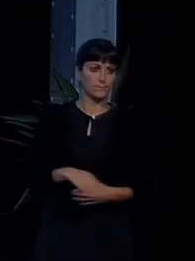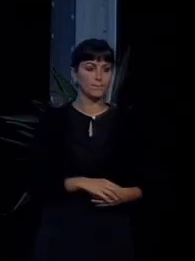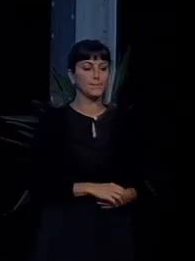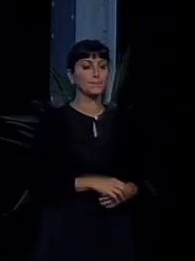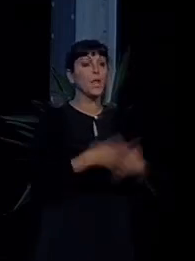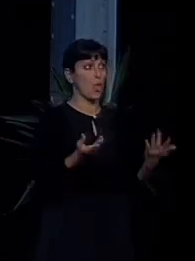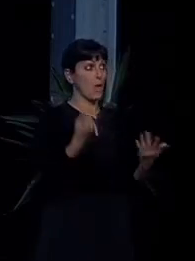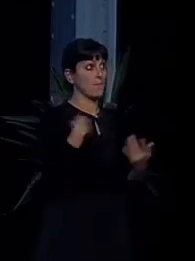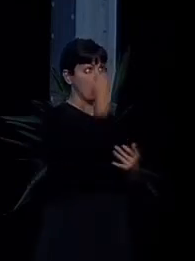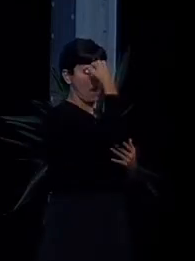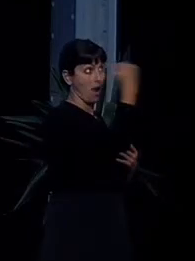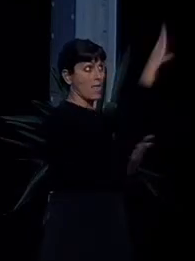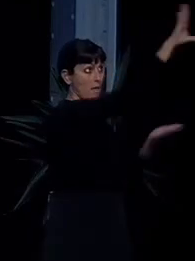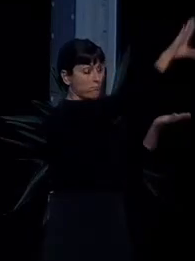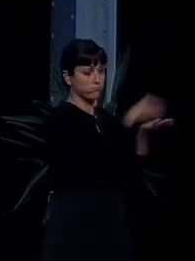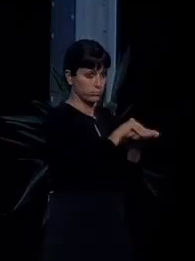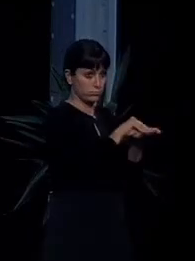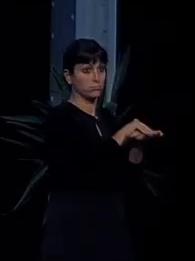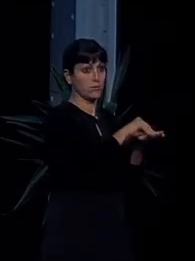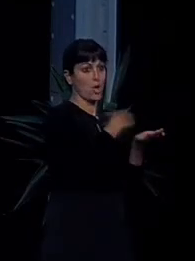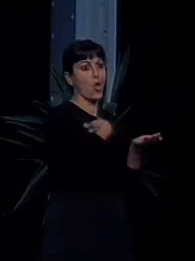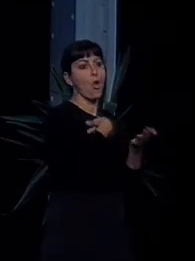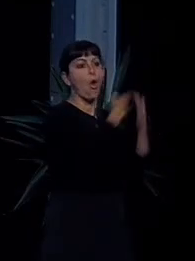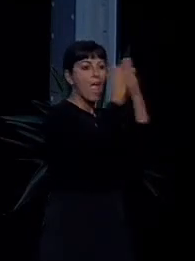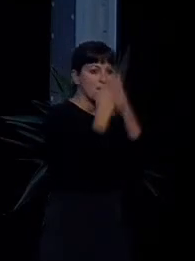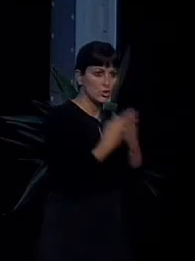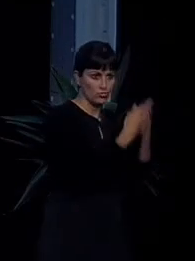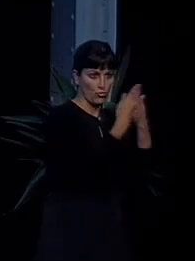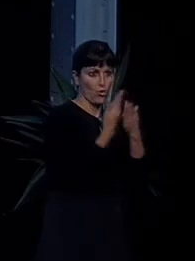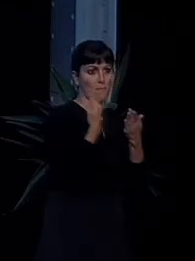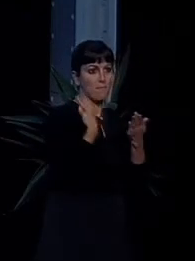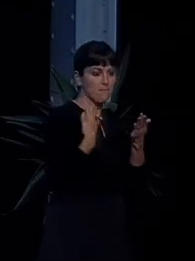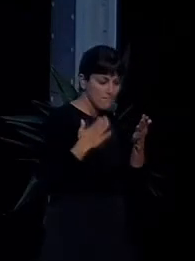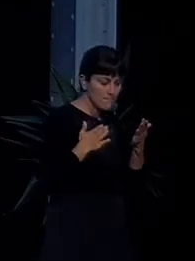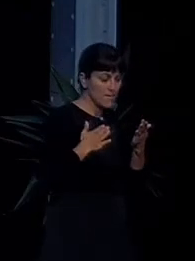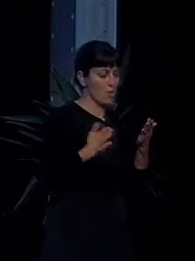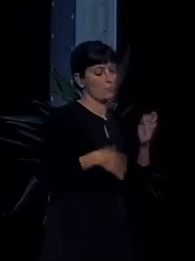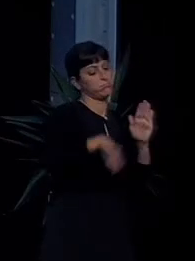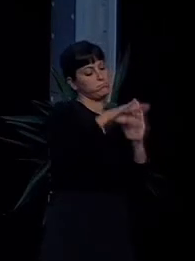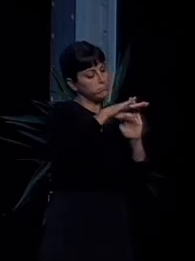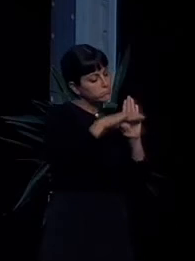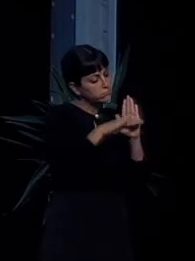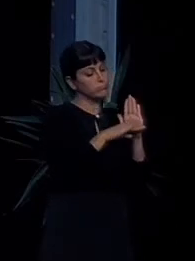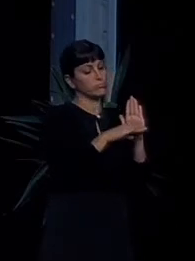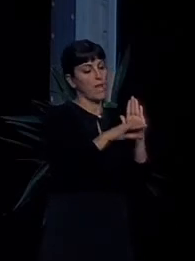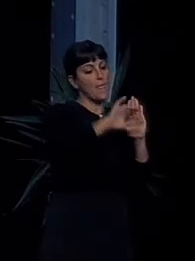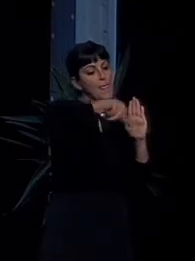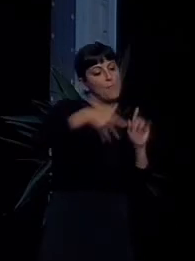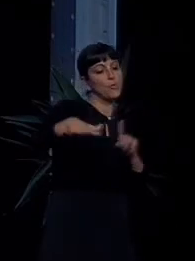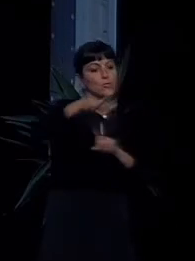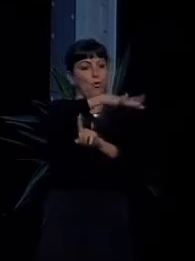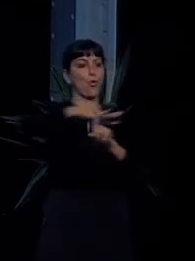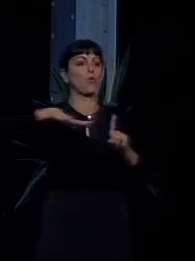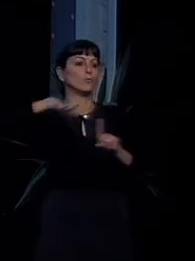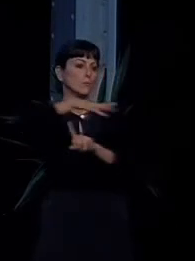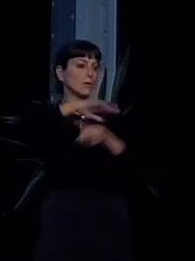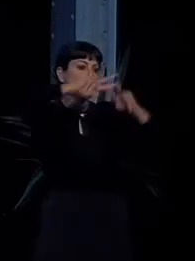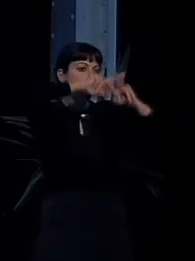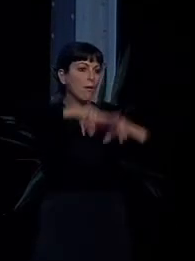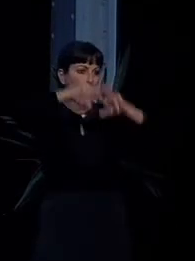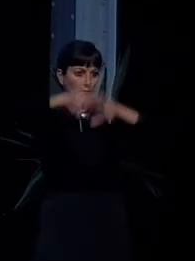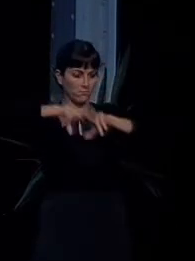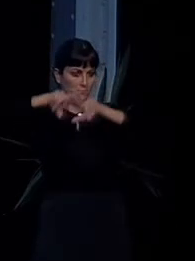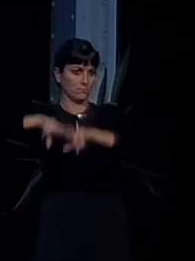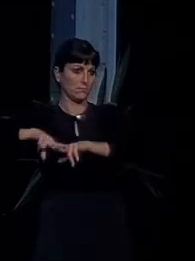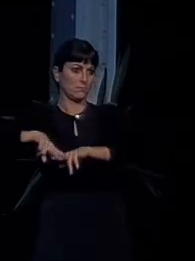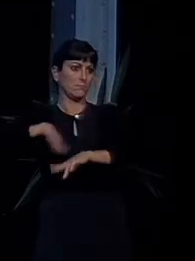traslado a mi estudio y lo que voy a hacer es este análisis de contexto, ¿no? Para ver cuáles fueron las dinámicas sociales y culturales que cruzaron el